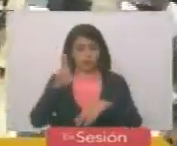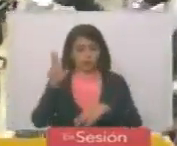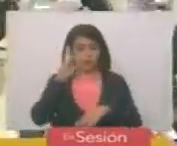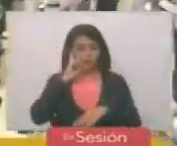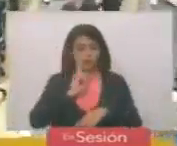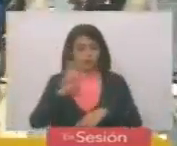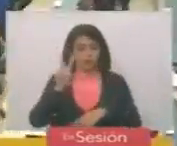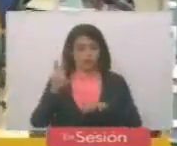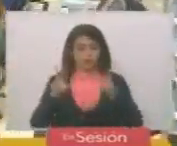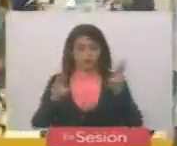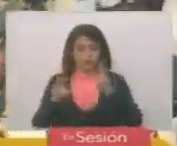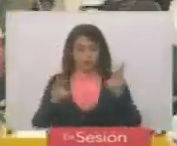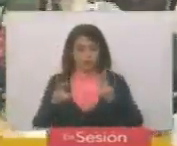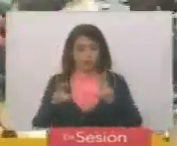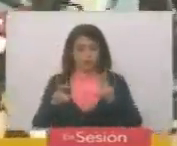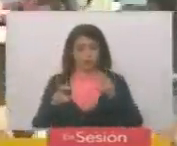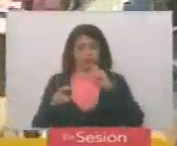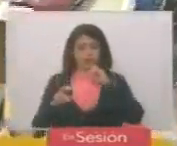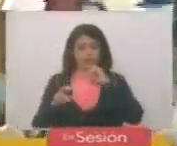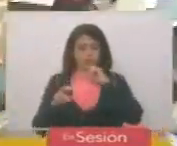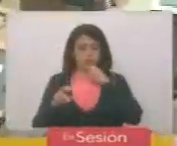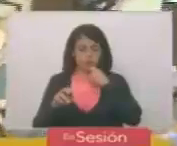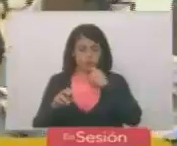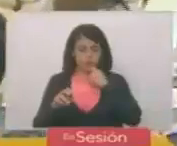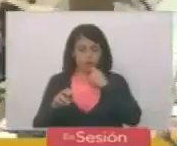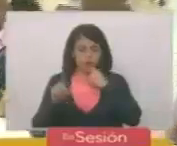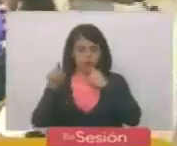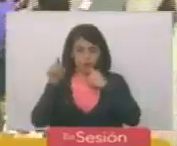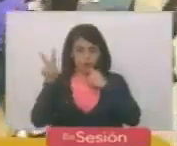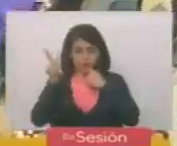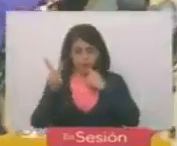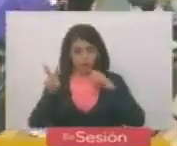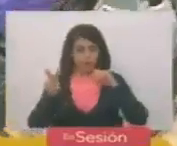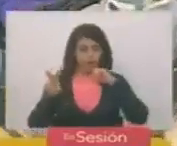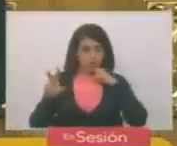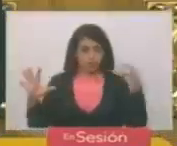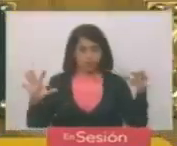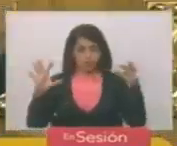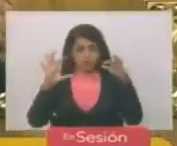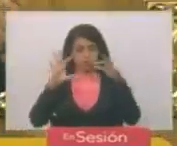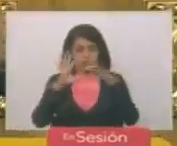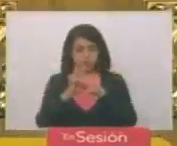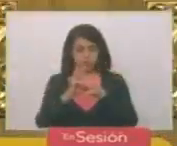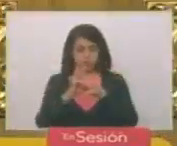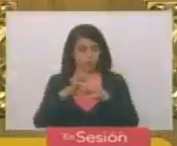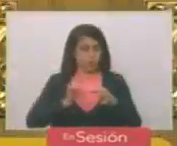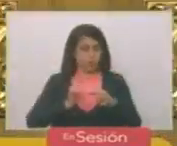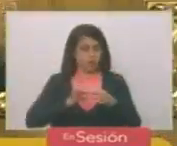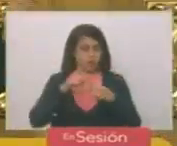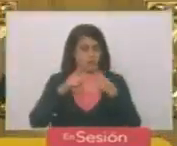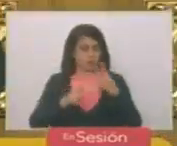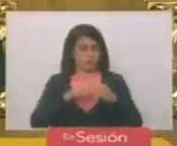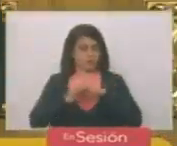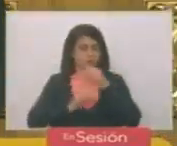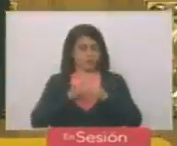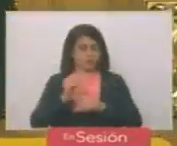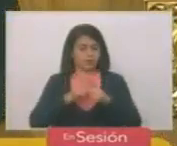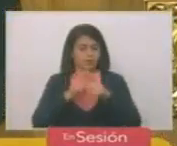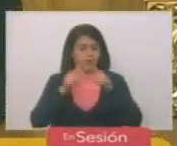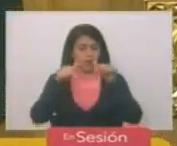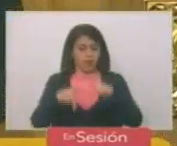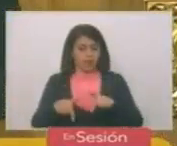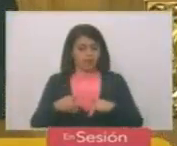Venezuela y la República Federativa de Rusia. No es cualquier cosa hacer